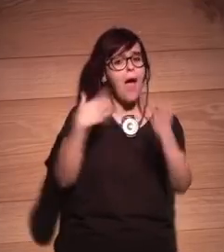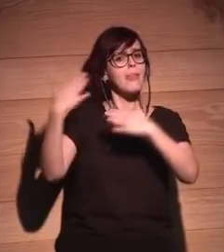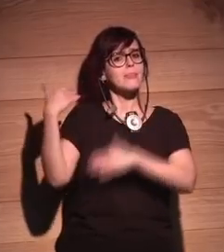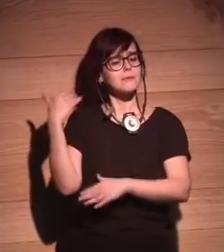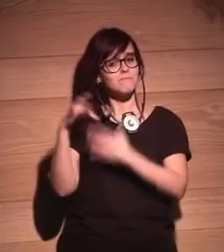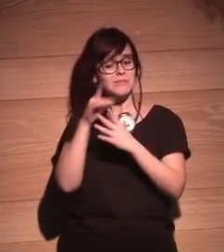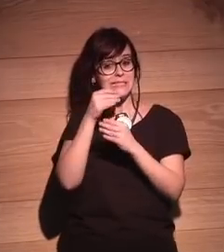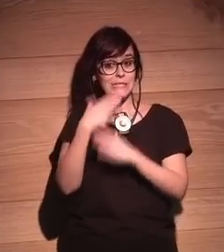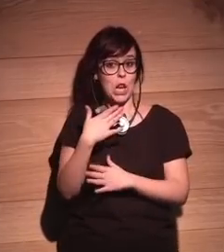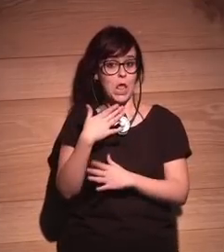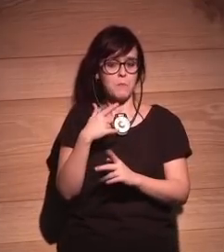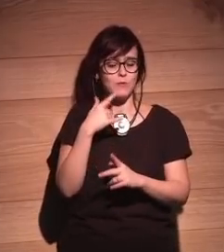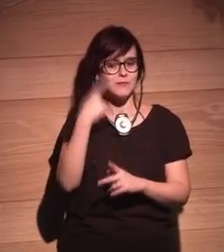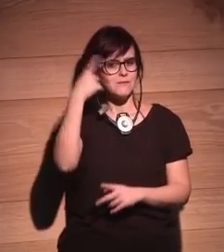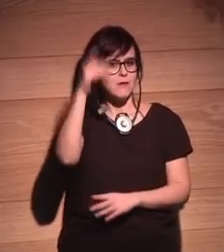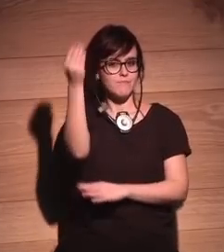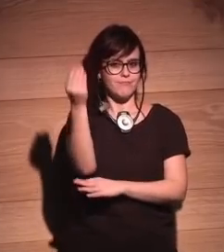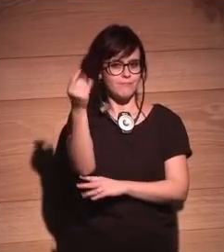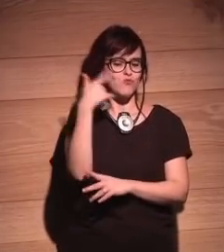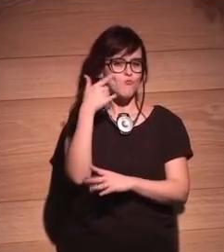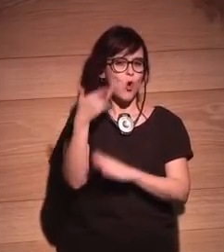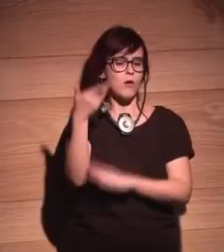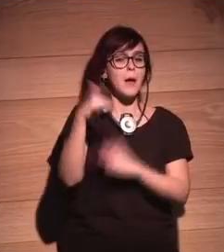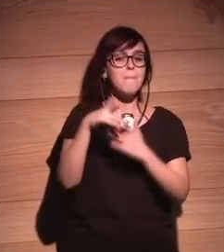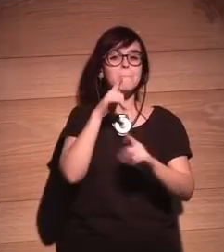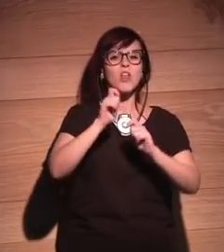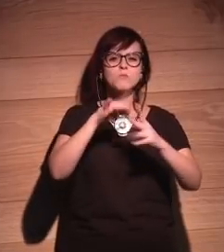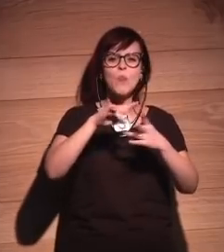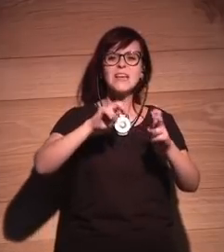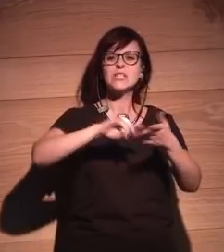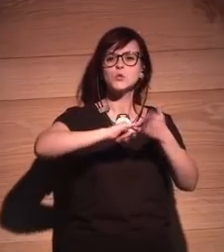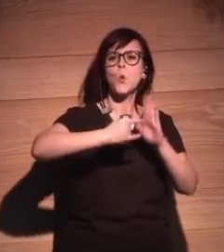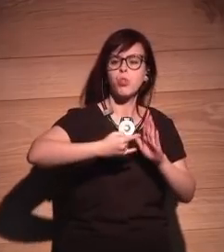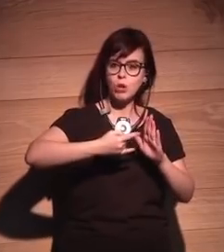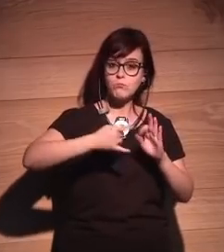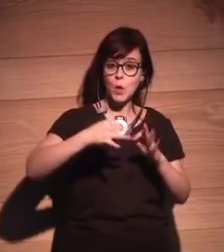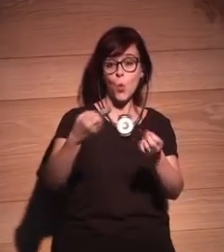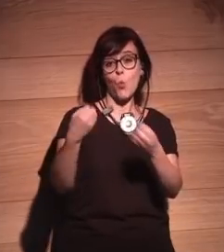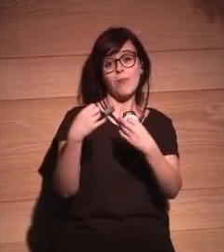sido un baluarte del periodismo de soluciones, y también nos puedes comentar cómo